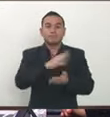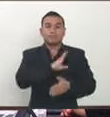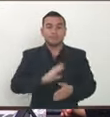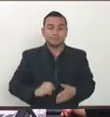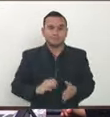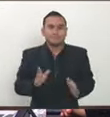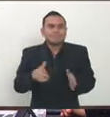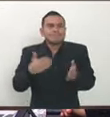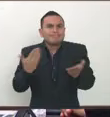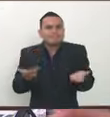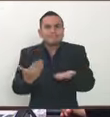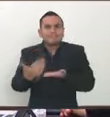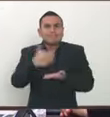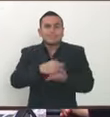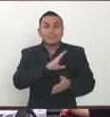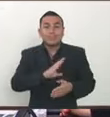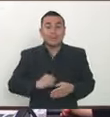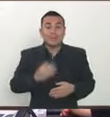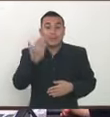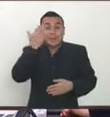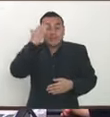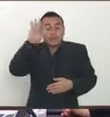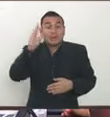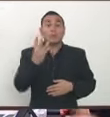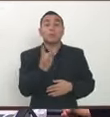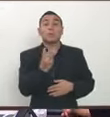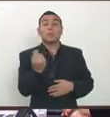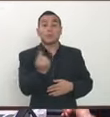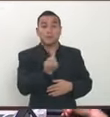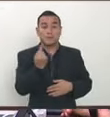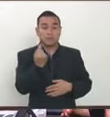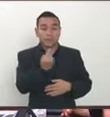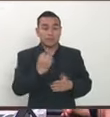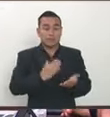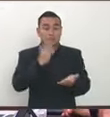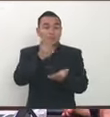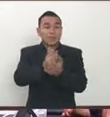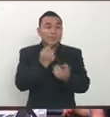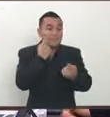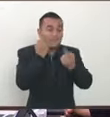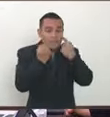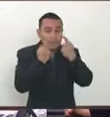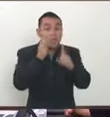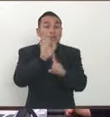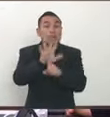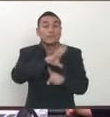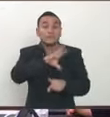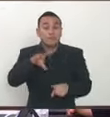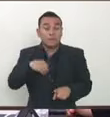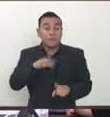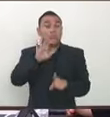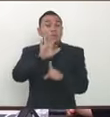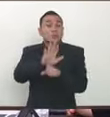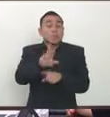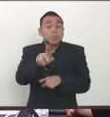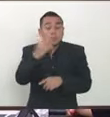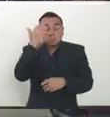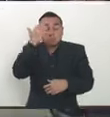No sabemos a cuánta gente visitó, su familia, sus amigos, a qué lugares fue.